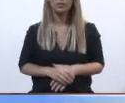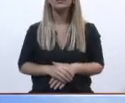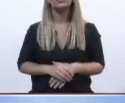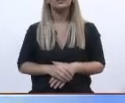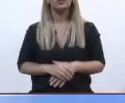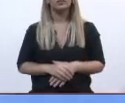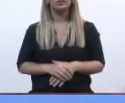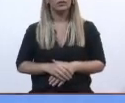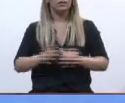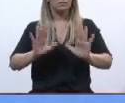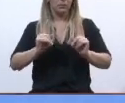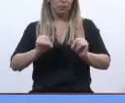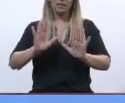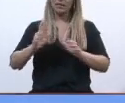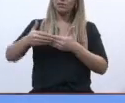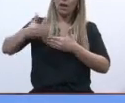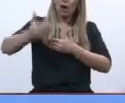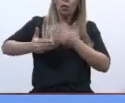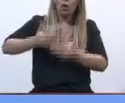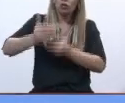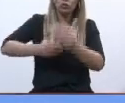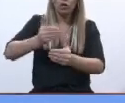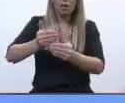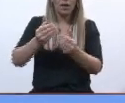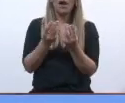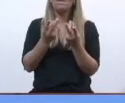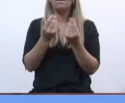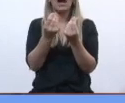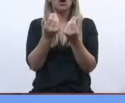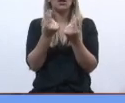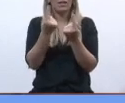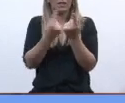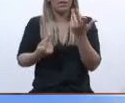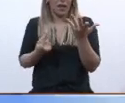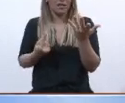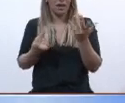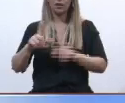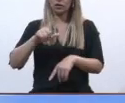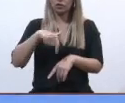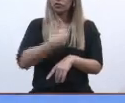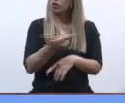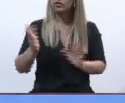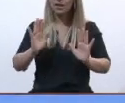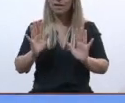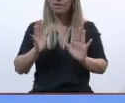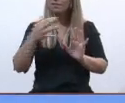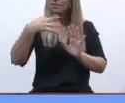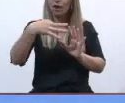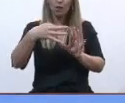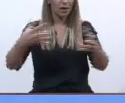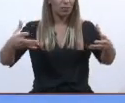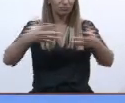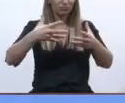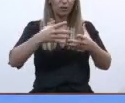esta evolución hacia otros valores pueden tenerlo la sociedad, pero tienen que hacer dentro de la Constitución,